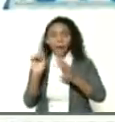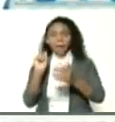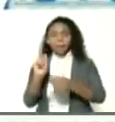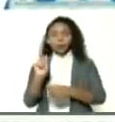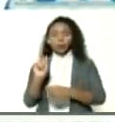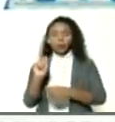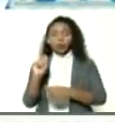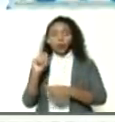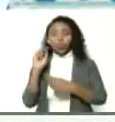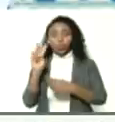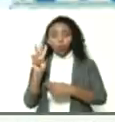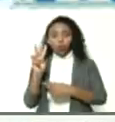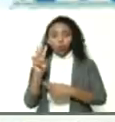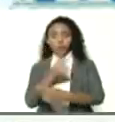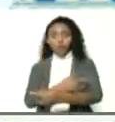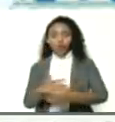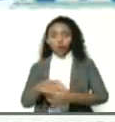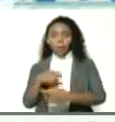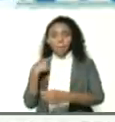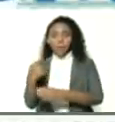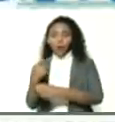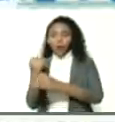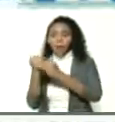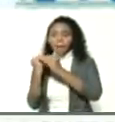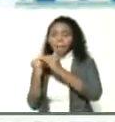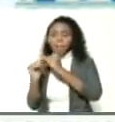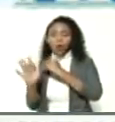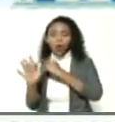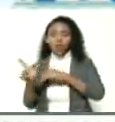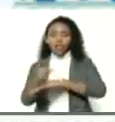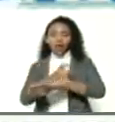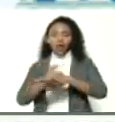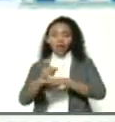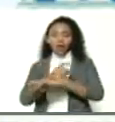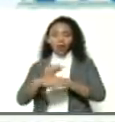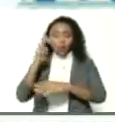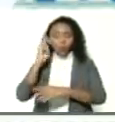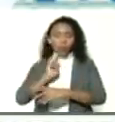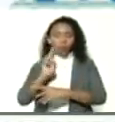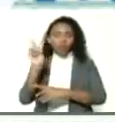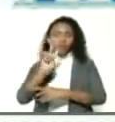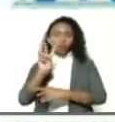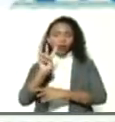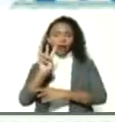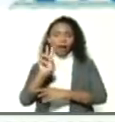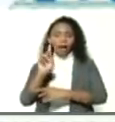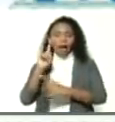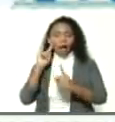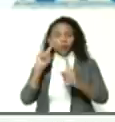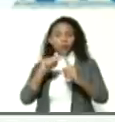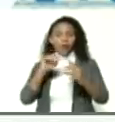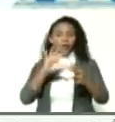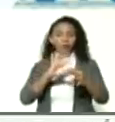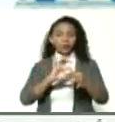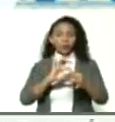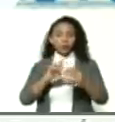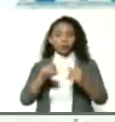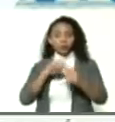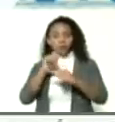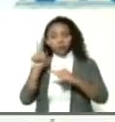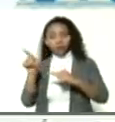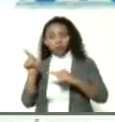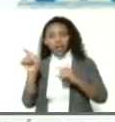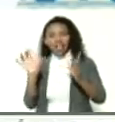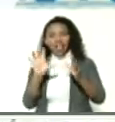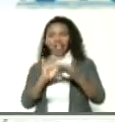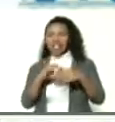francos suizos a ser transferidos del gobierno bolivariano de Venezuela a la Alianza Gavi. Esto es una